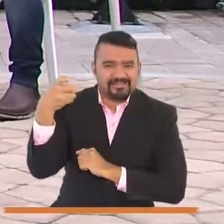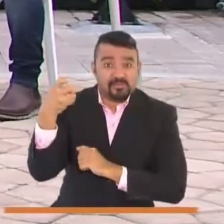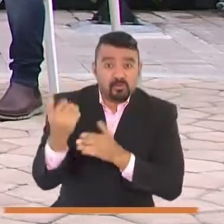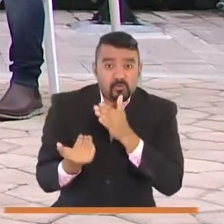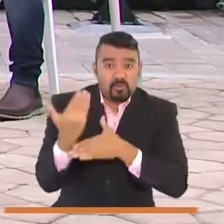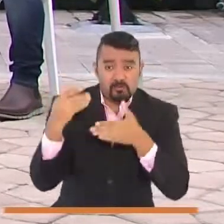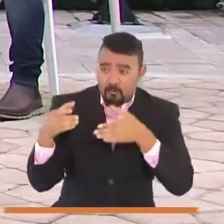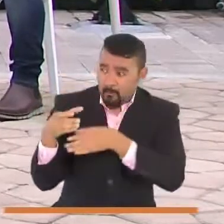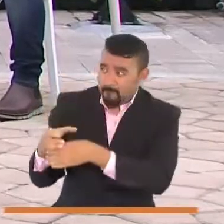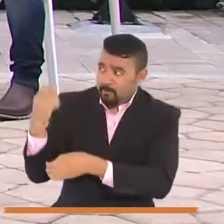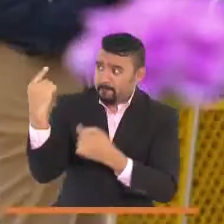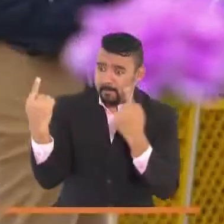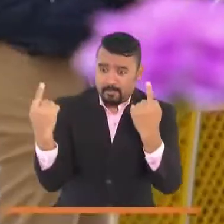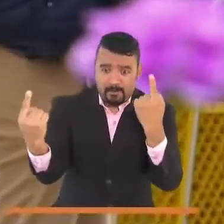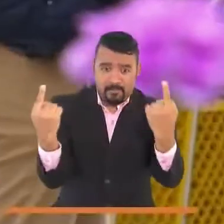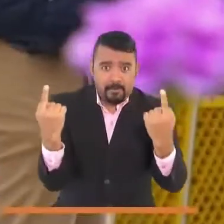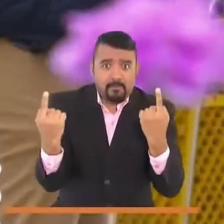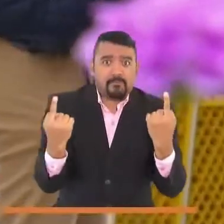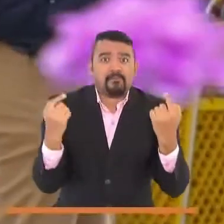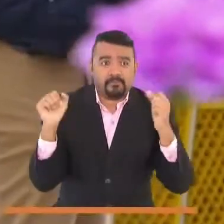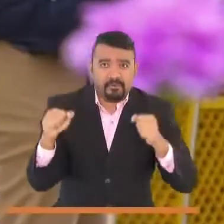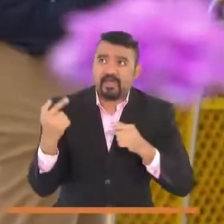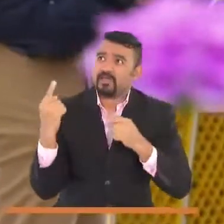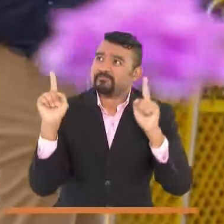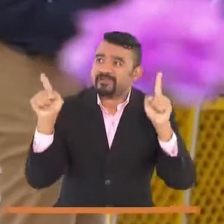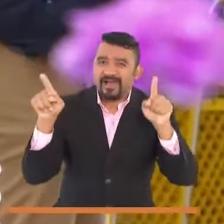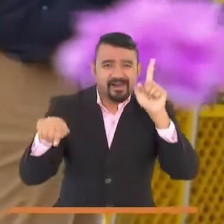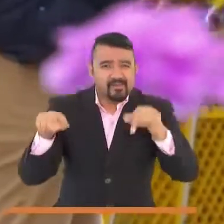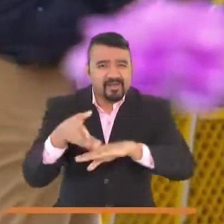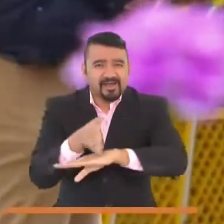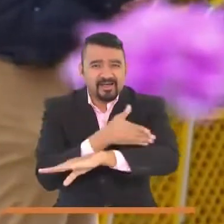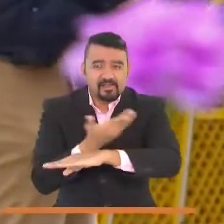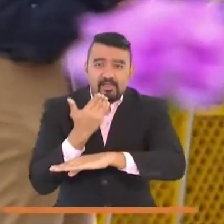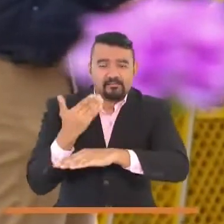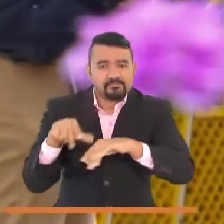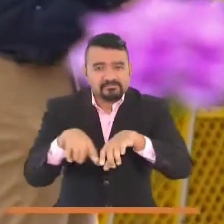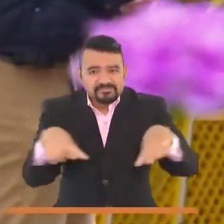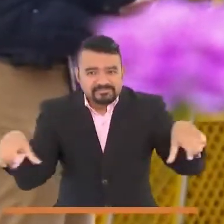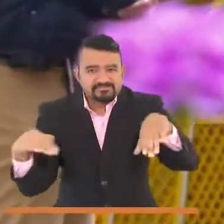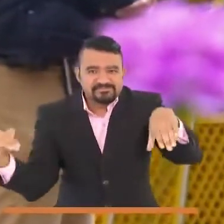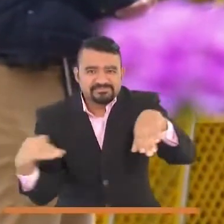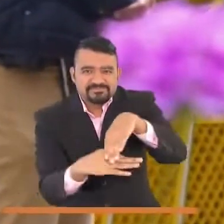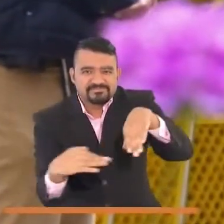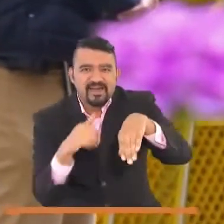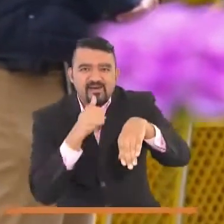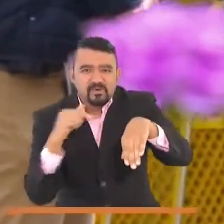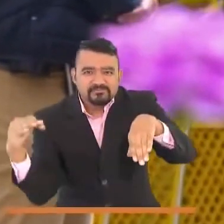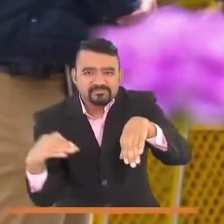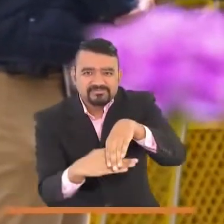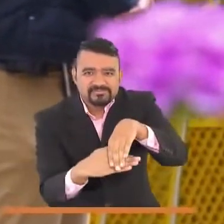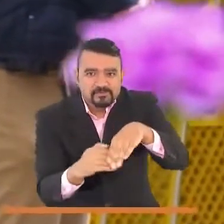todo el trayecto de esta vía distribuidora. Se hicieron todas las reposiciones de redes de alcantarillado, todas subterráneas,